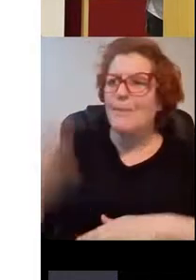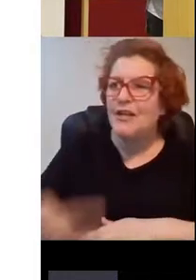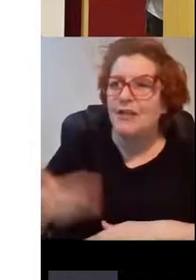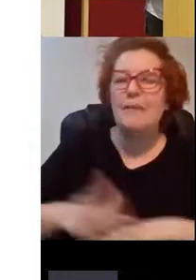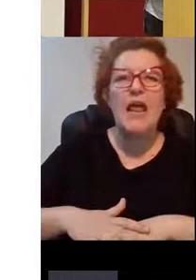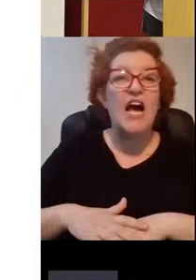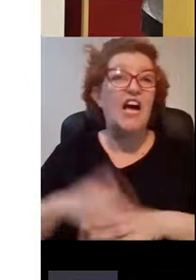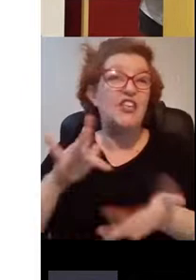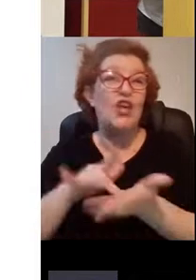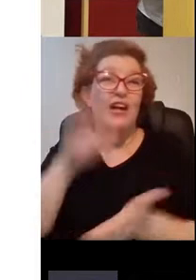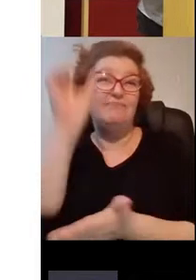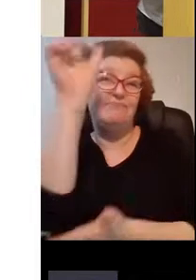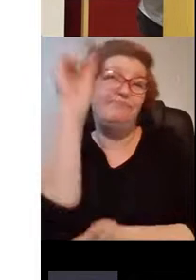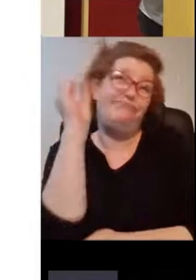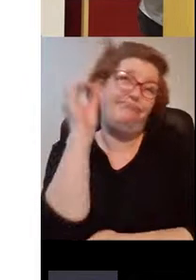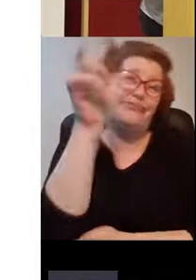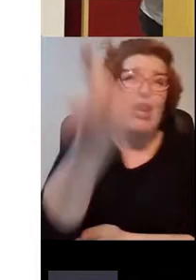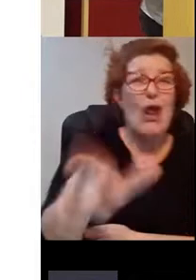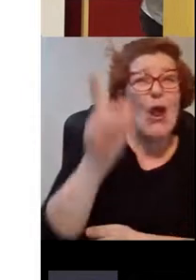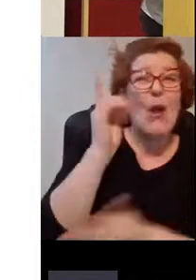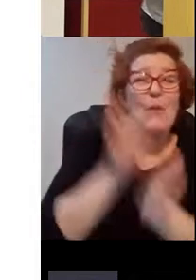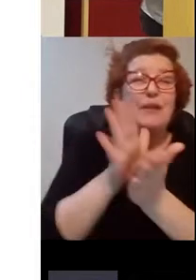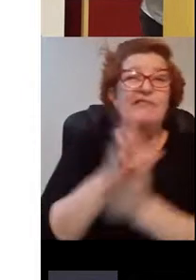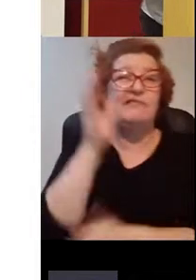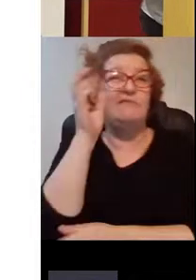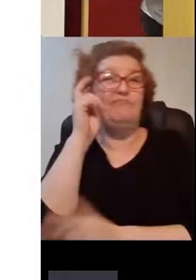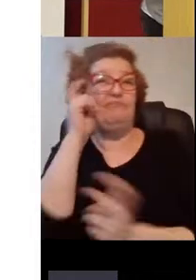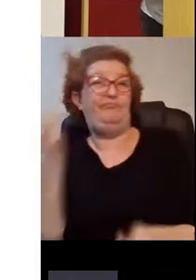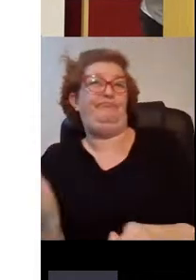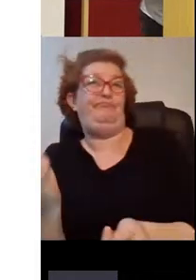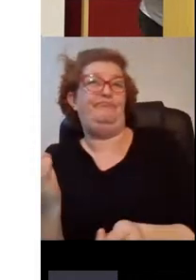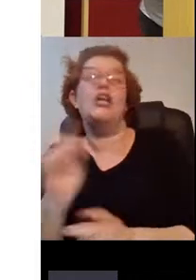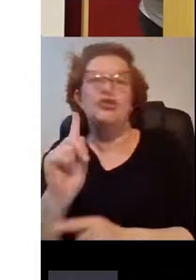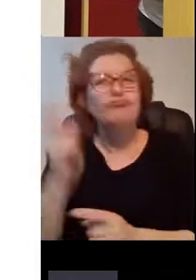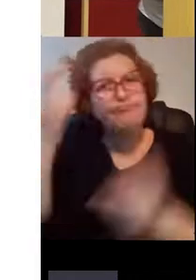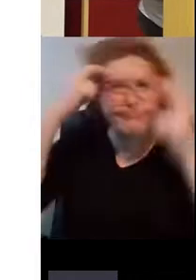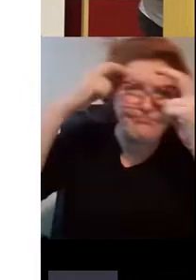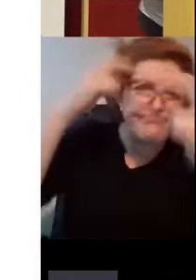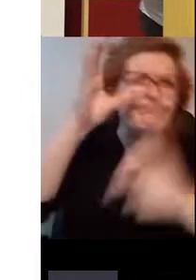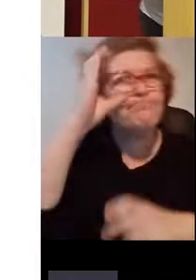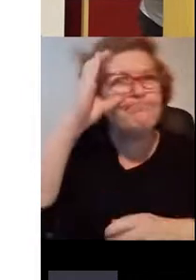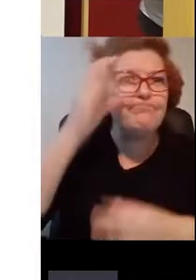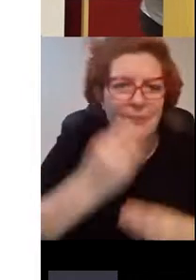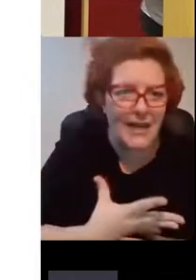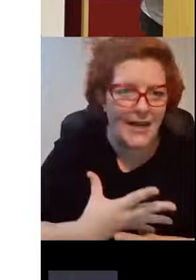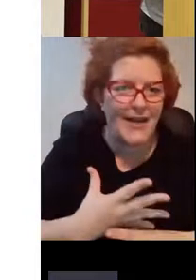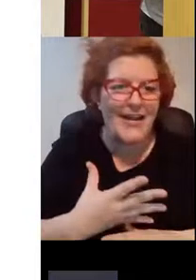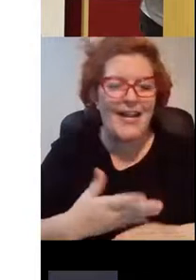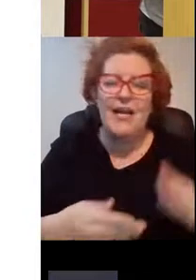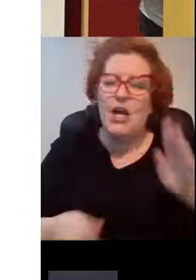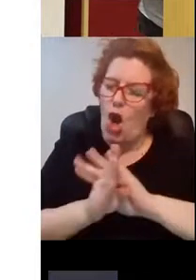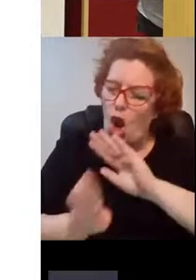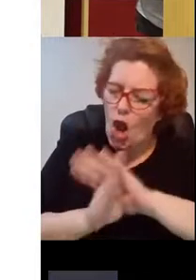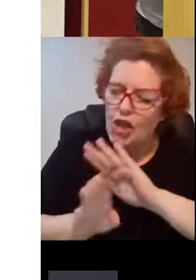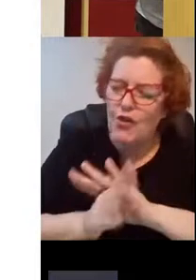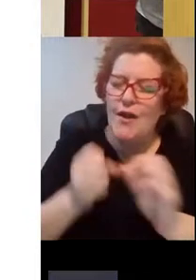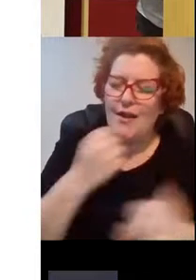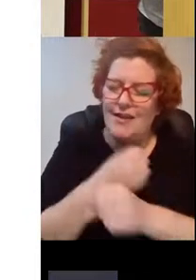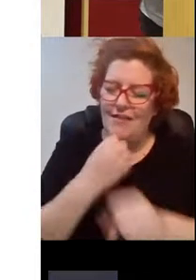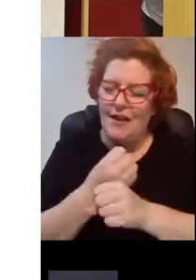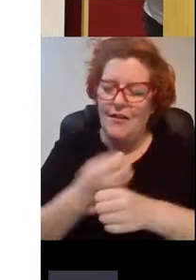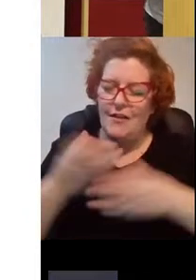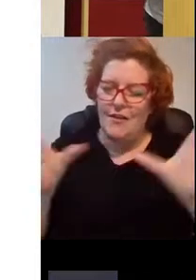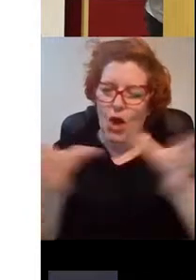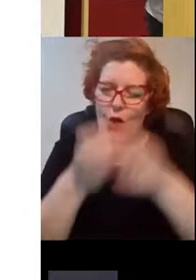sus compañeros. Tengo que seguir y hay que seguir trabajando en el reparto de los papeles en los grupos, en los